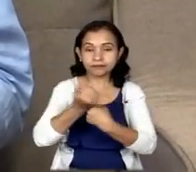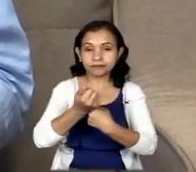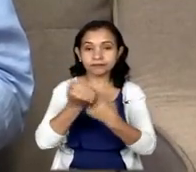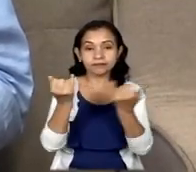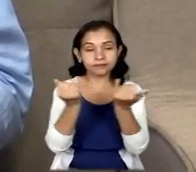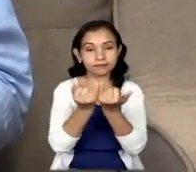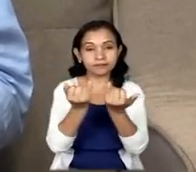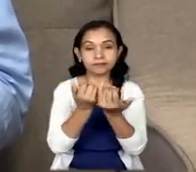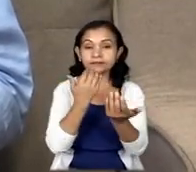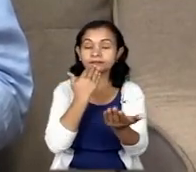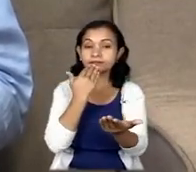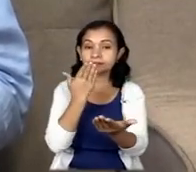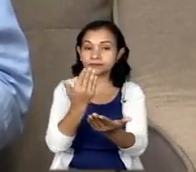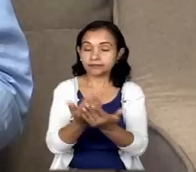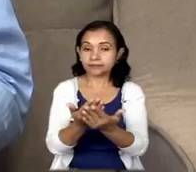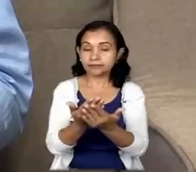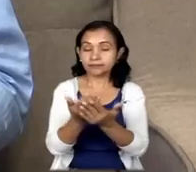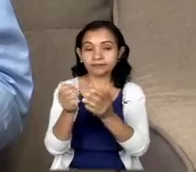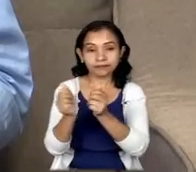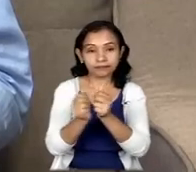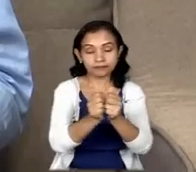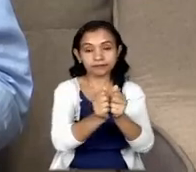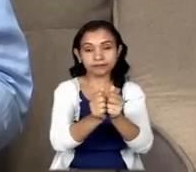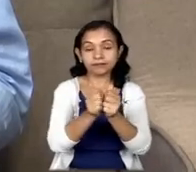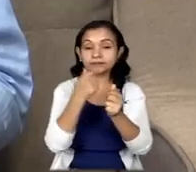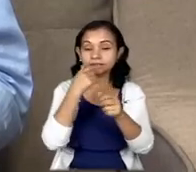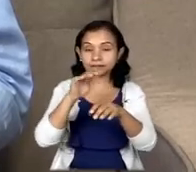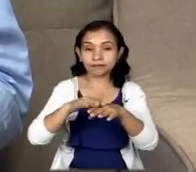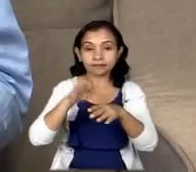también agradecemos que nos haya acompañado. Le invitamos